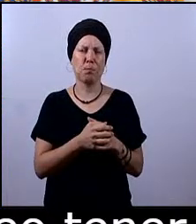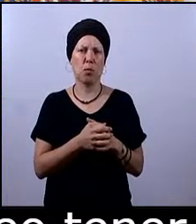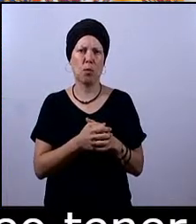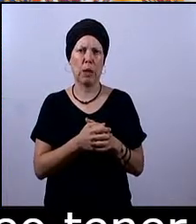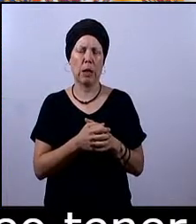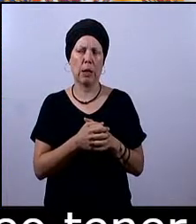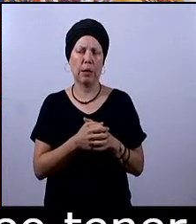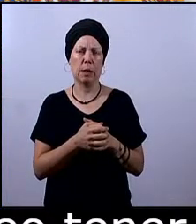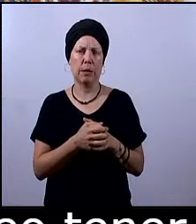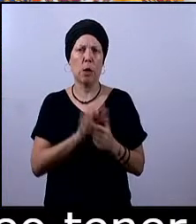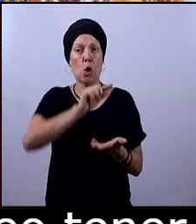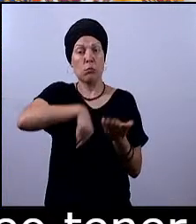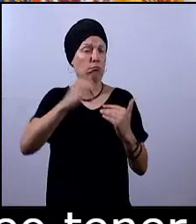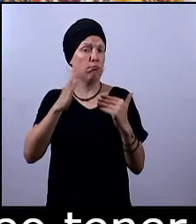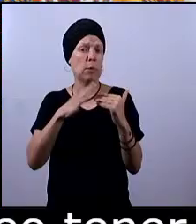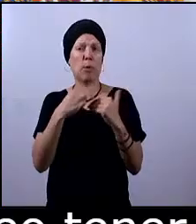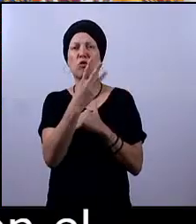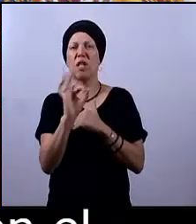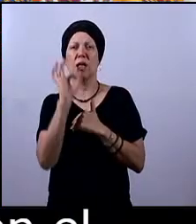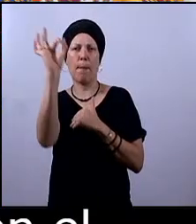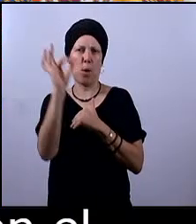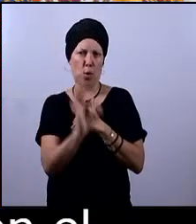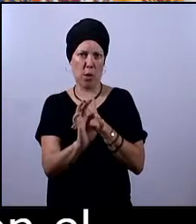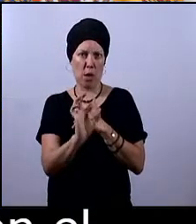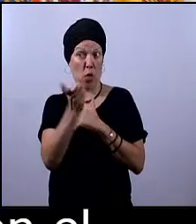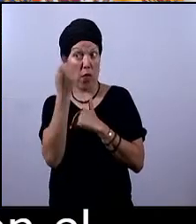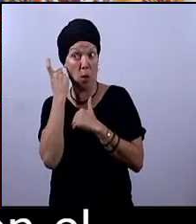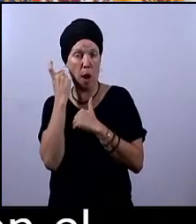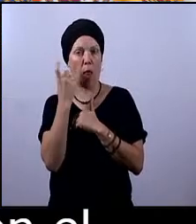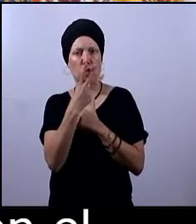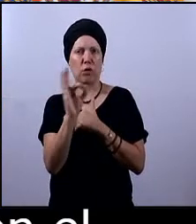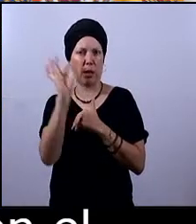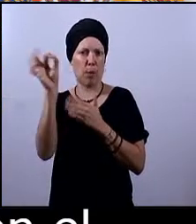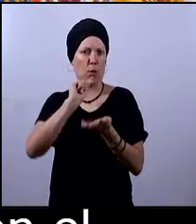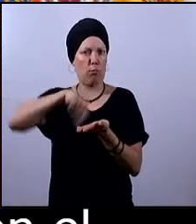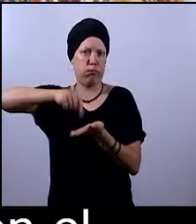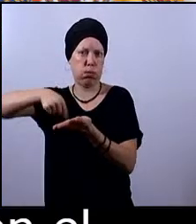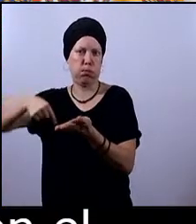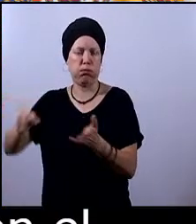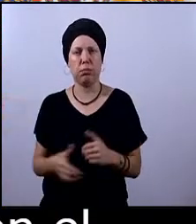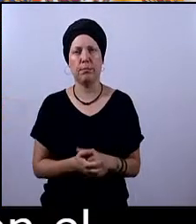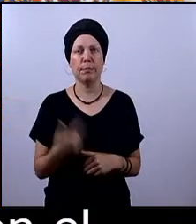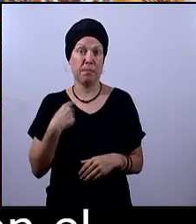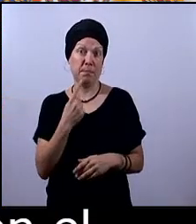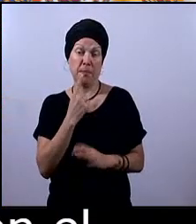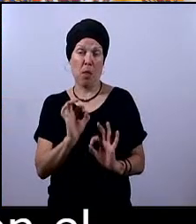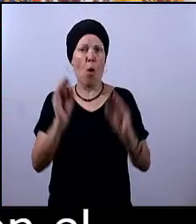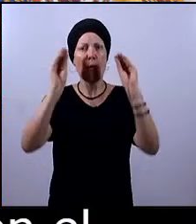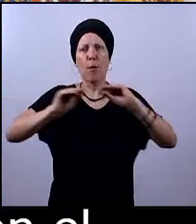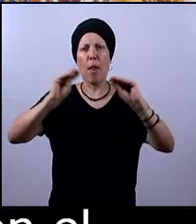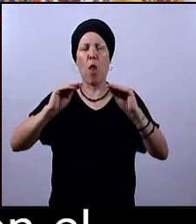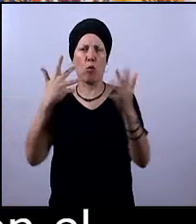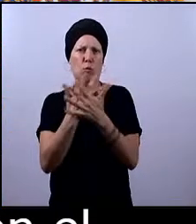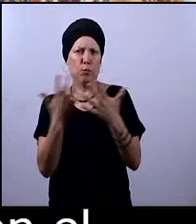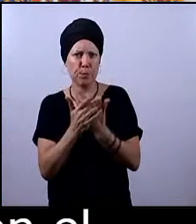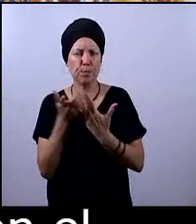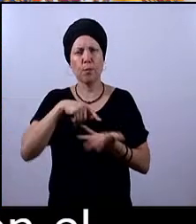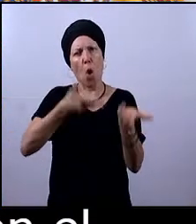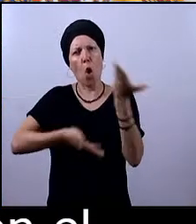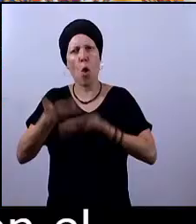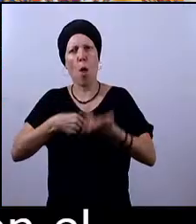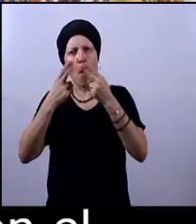contratación de al menos el 30% del alumnado. Como digo, se basa en la formación dual y en la